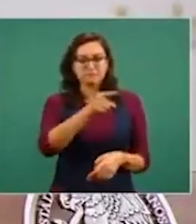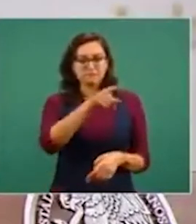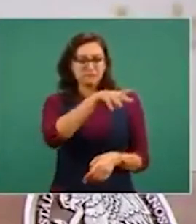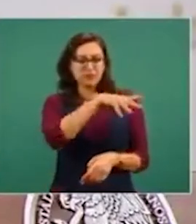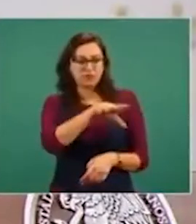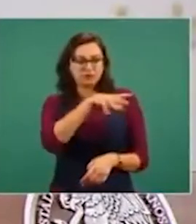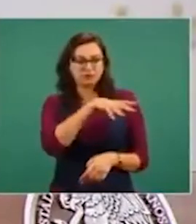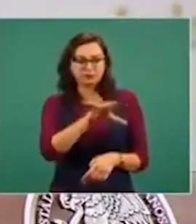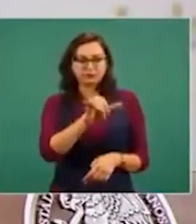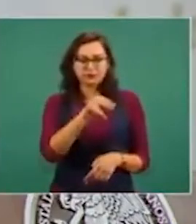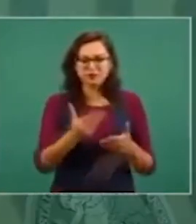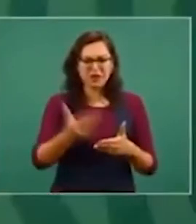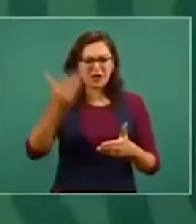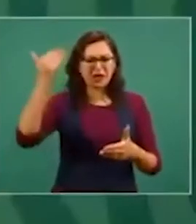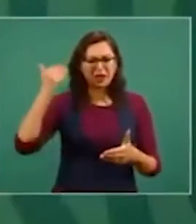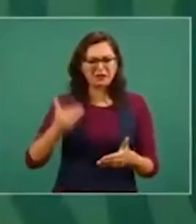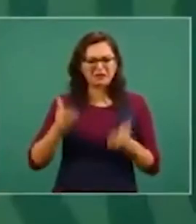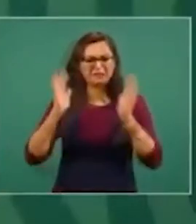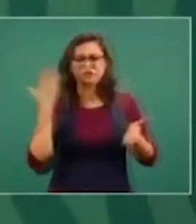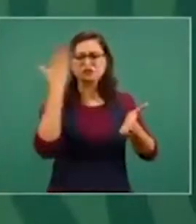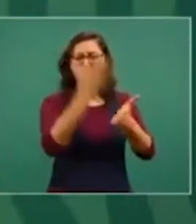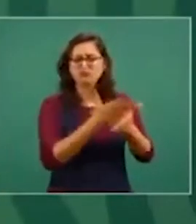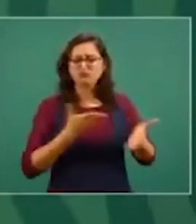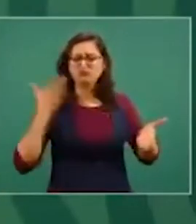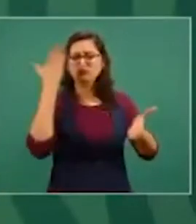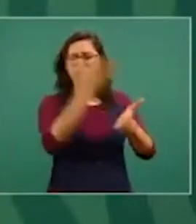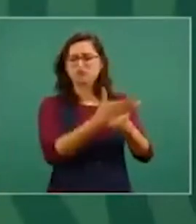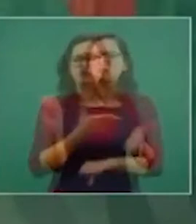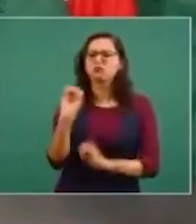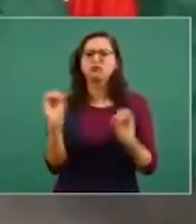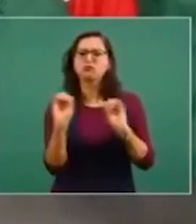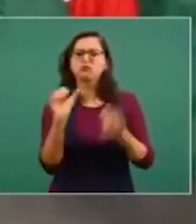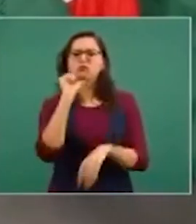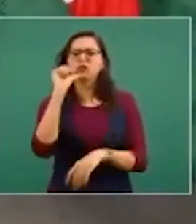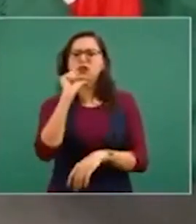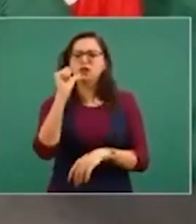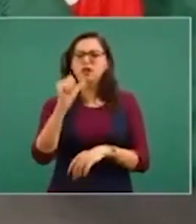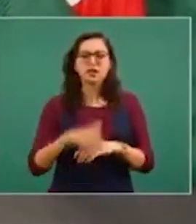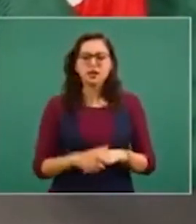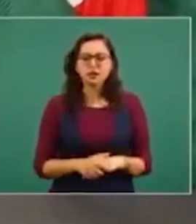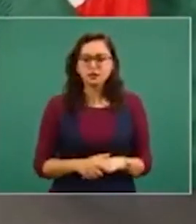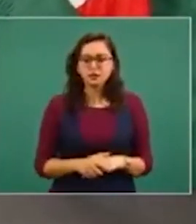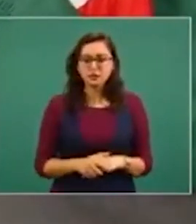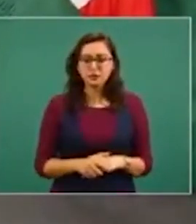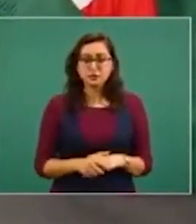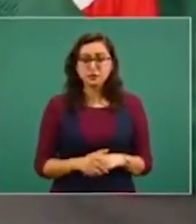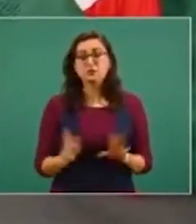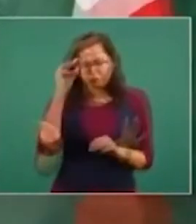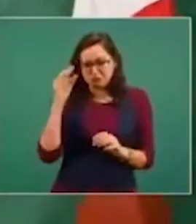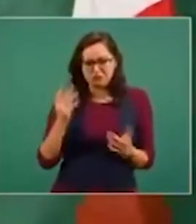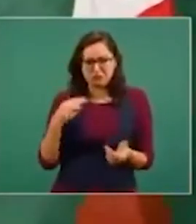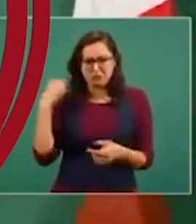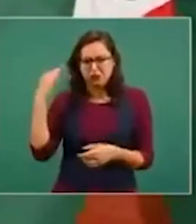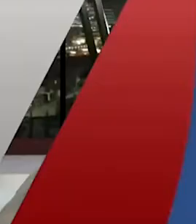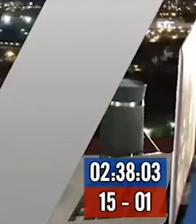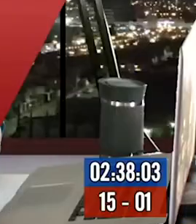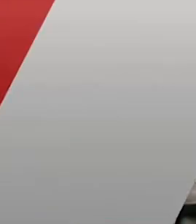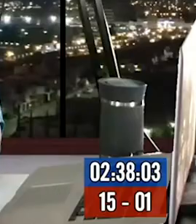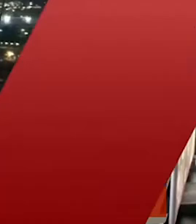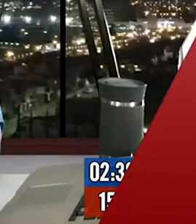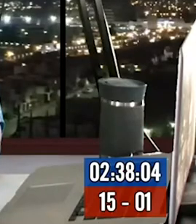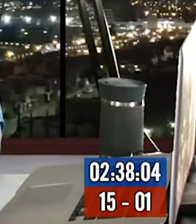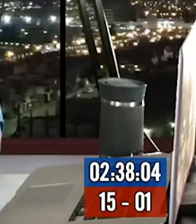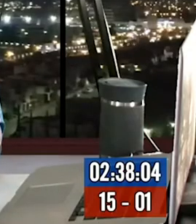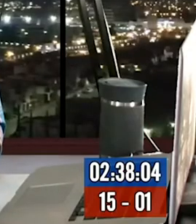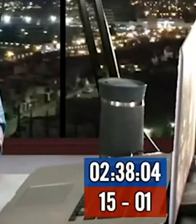ya había estado en estaciones en marzo la mejor no habían terminado de investigar todo esto hay que aclararlo